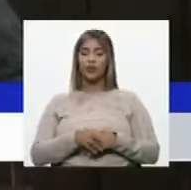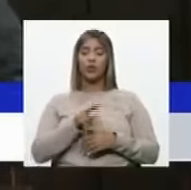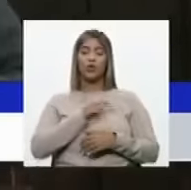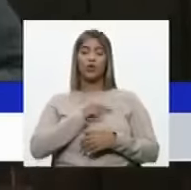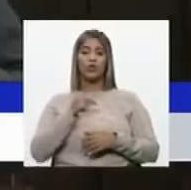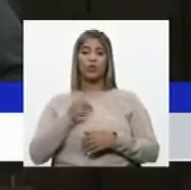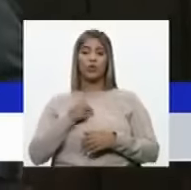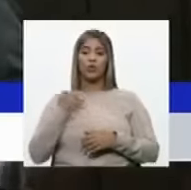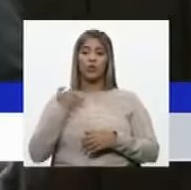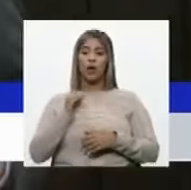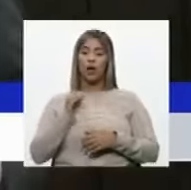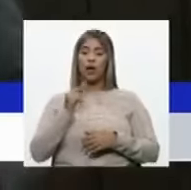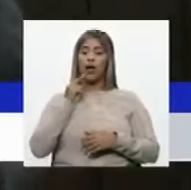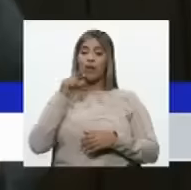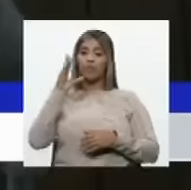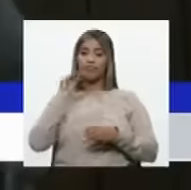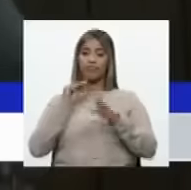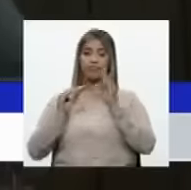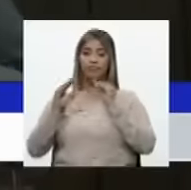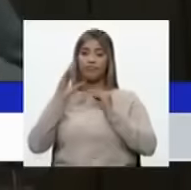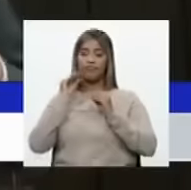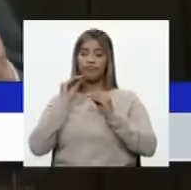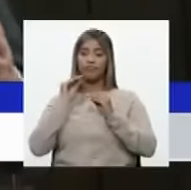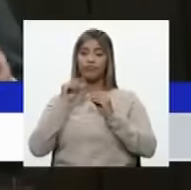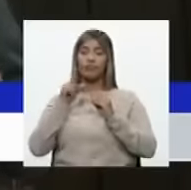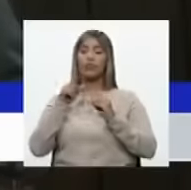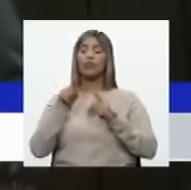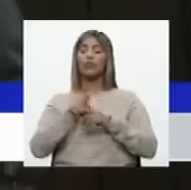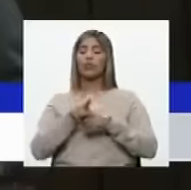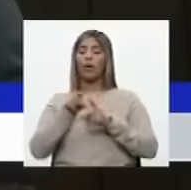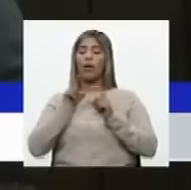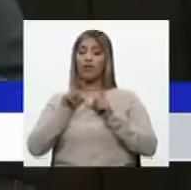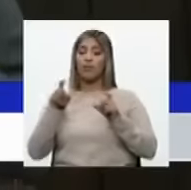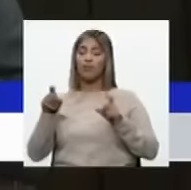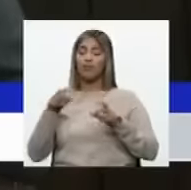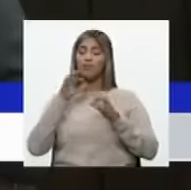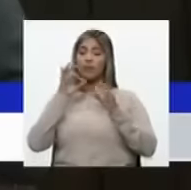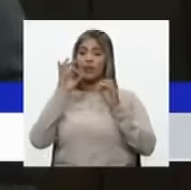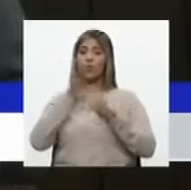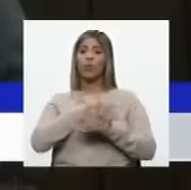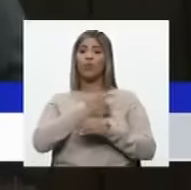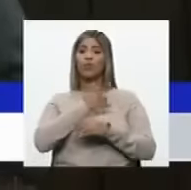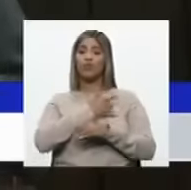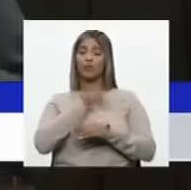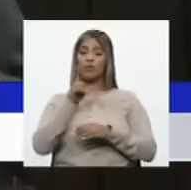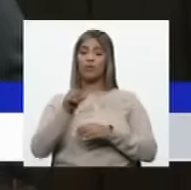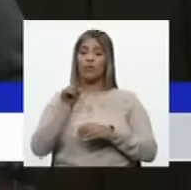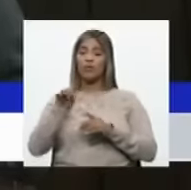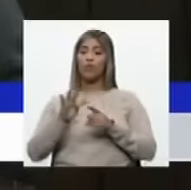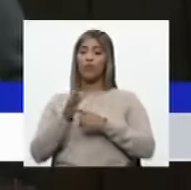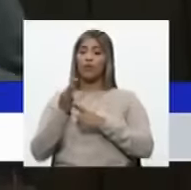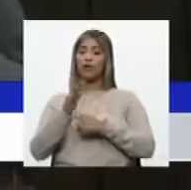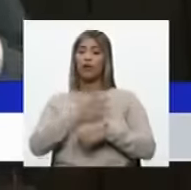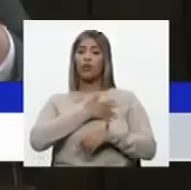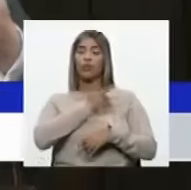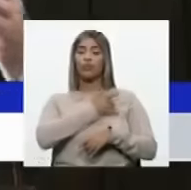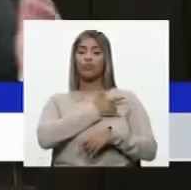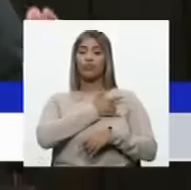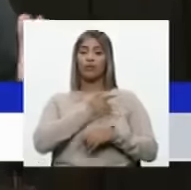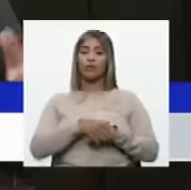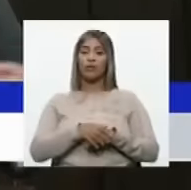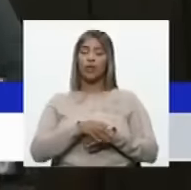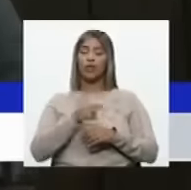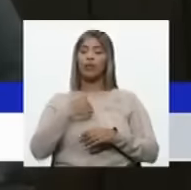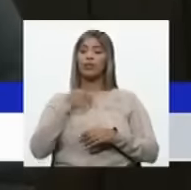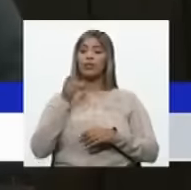Nosotros tenemos la Cátedra Andrés Bello, la Universidad Andrés Bello, y además que es el fundador de la Universidad de